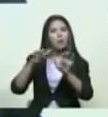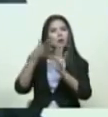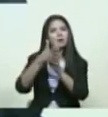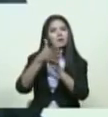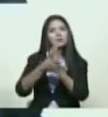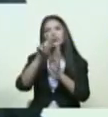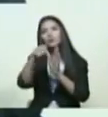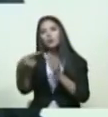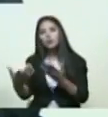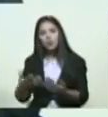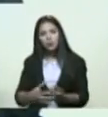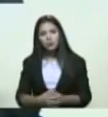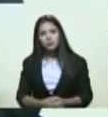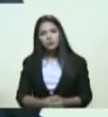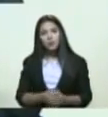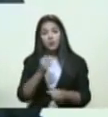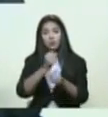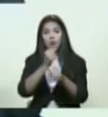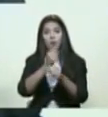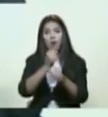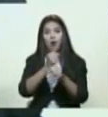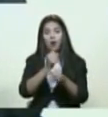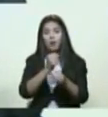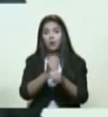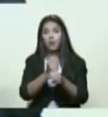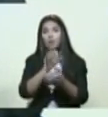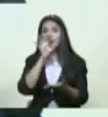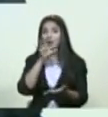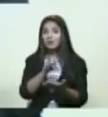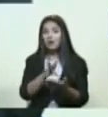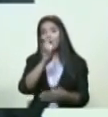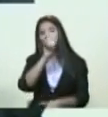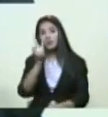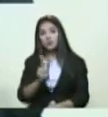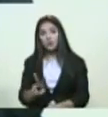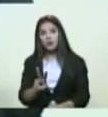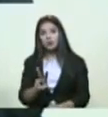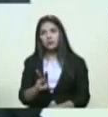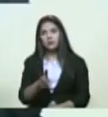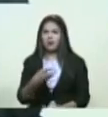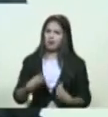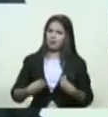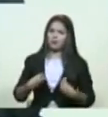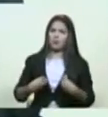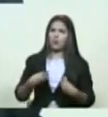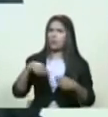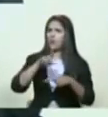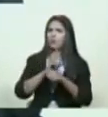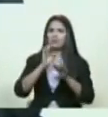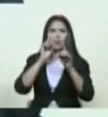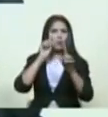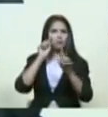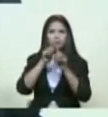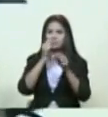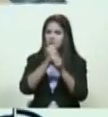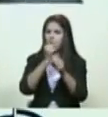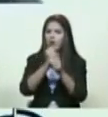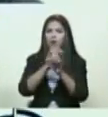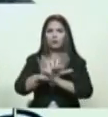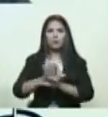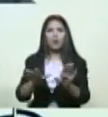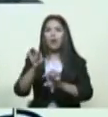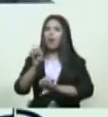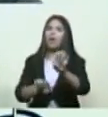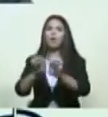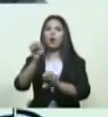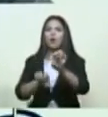o no un funcionario del Estado venezolano? Que se preocupen por su propio funcionario. La